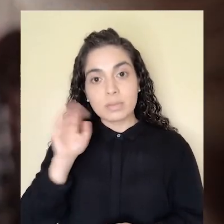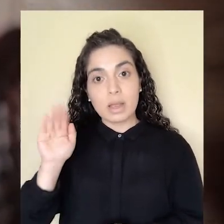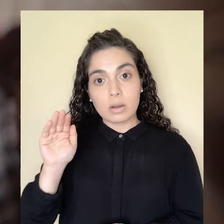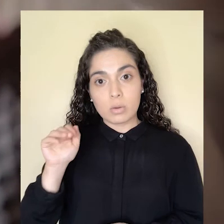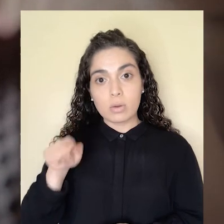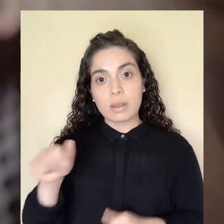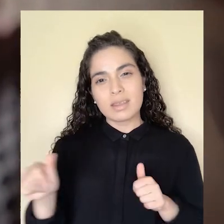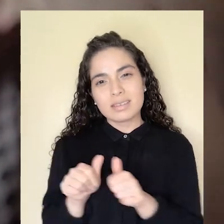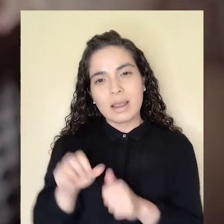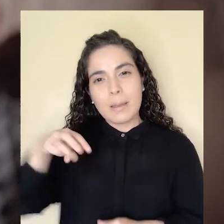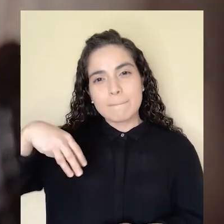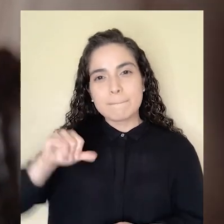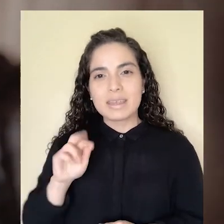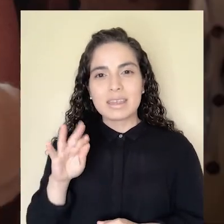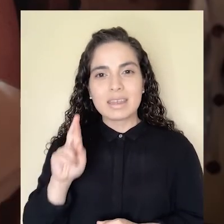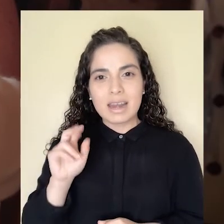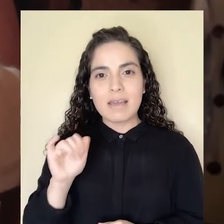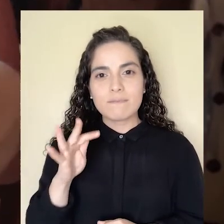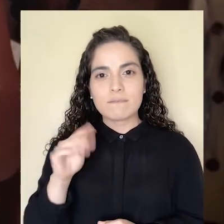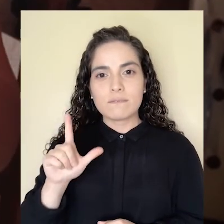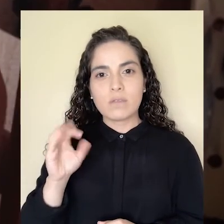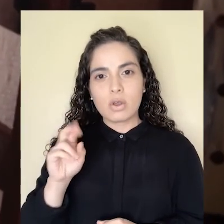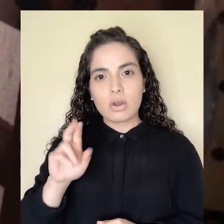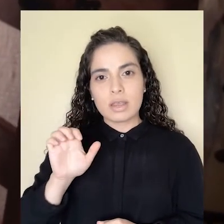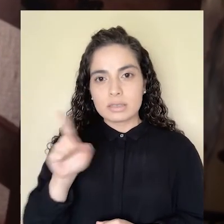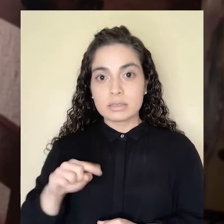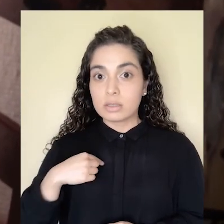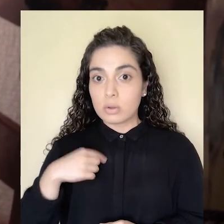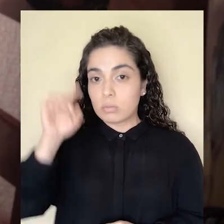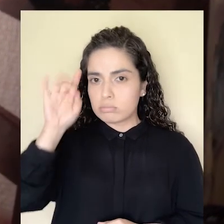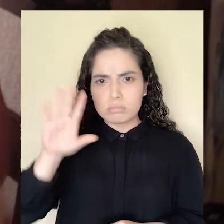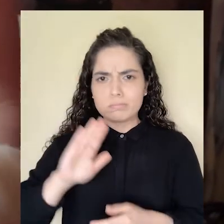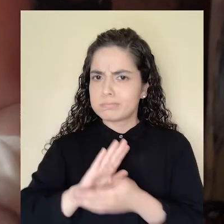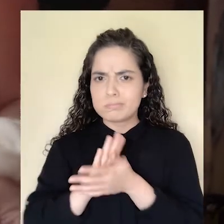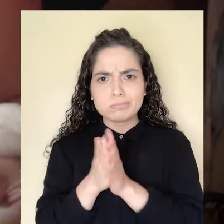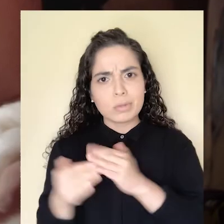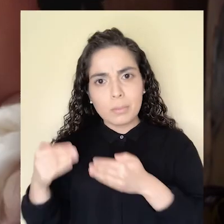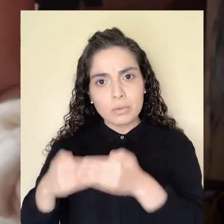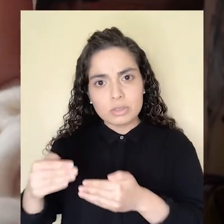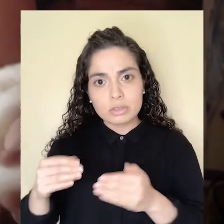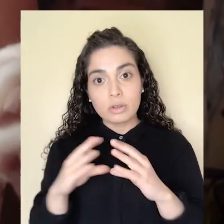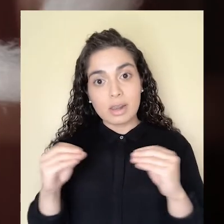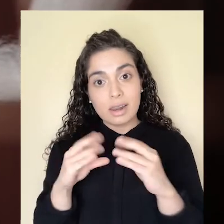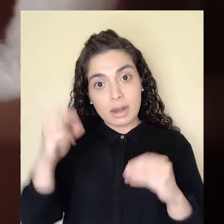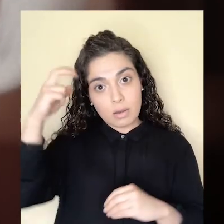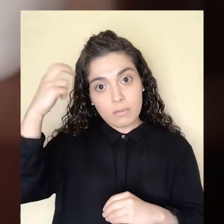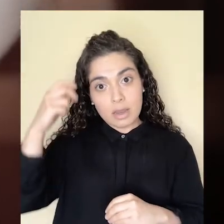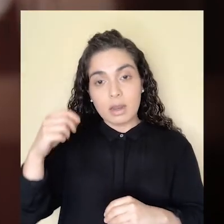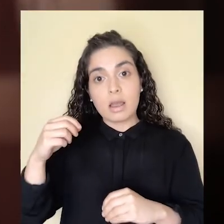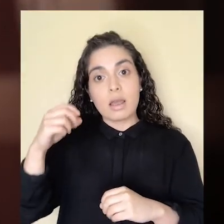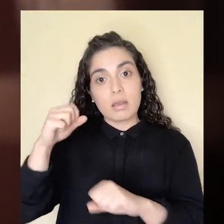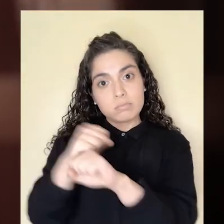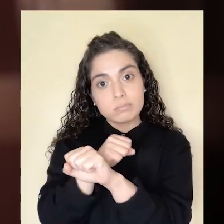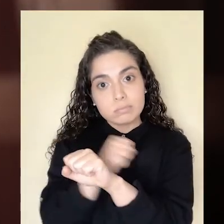aprendí mi oficio. Yo sé lavar la lana de cuando se esquila la oveja. Hago todo el proceso. Lavar la lana, hilar,